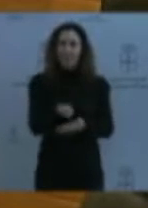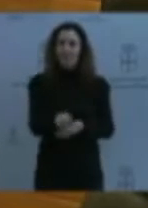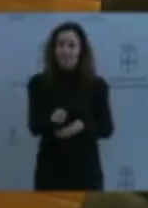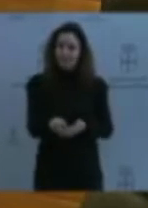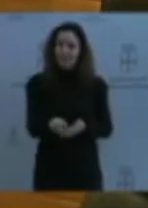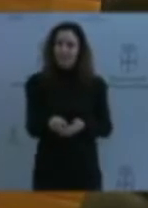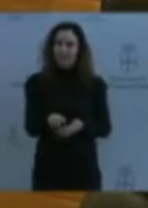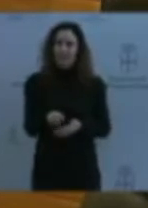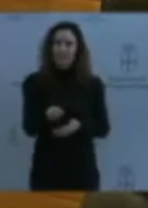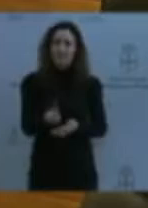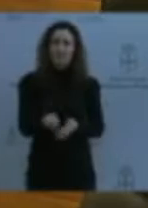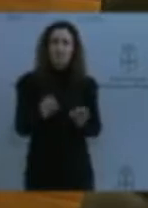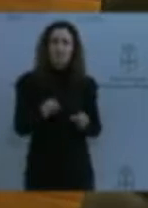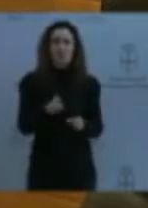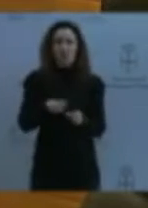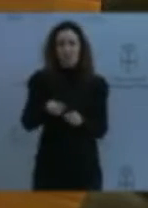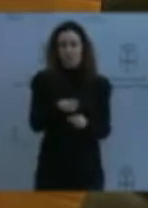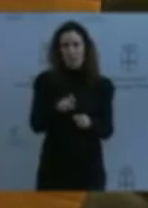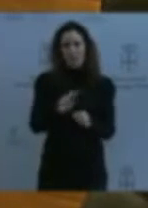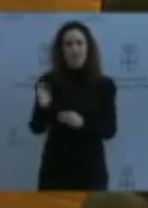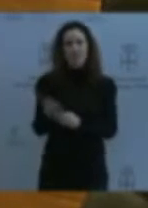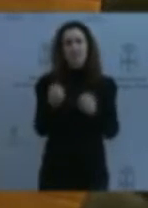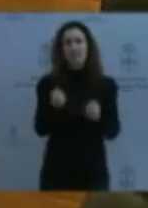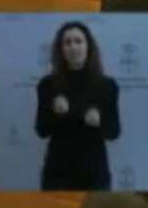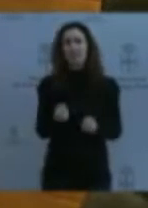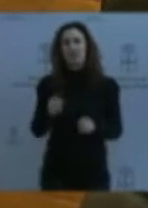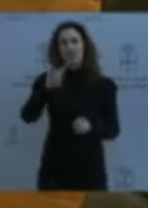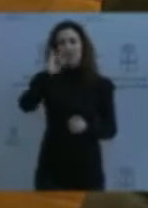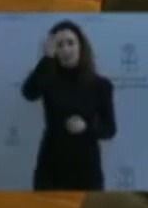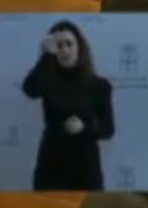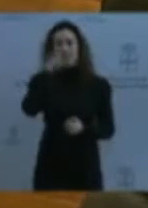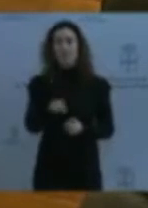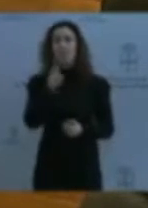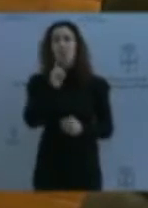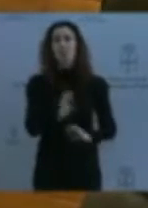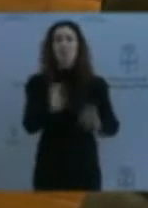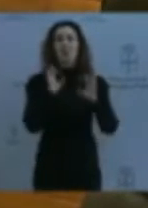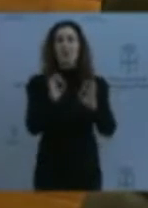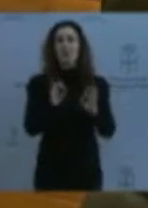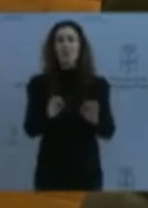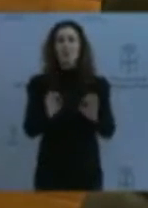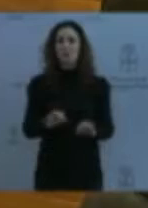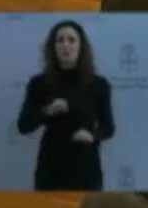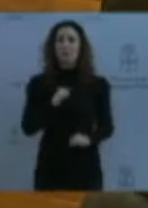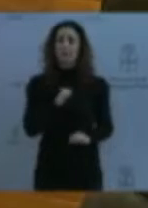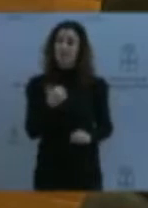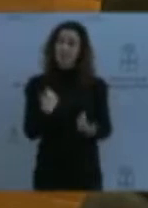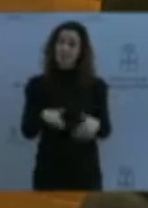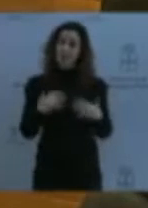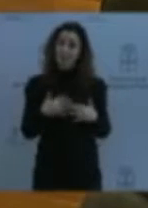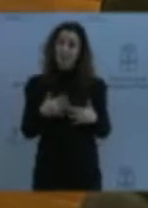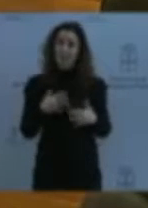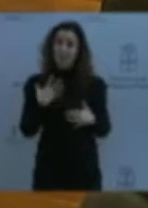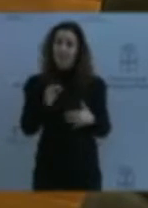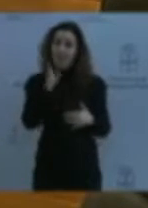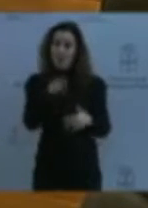principalmente. Miren, Cabrales se temió también por la nueva residencia de ancianos. Muchas carreteras sufrieron daños estructurales, como la del Pontón,